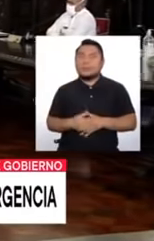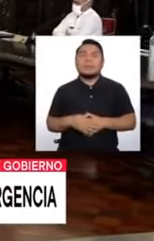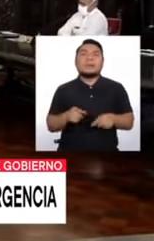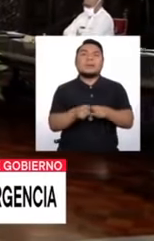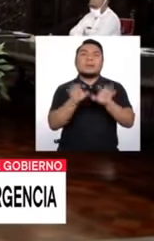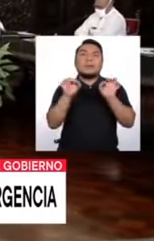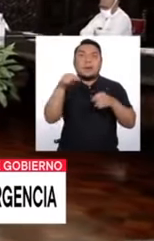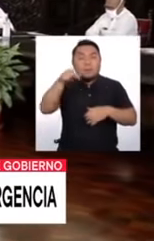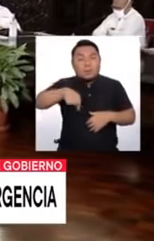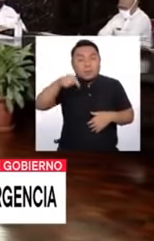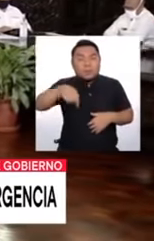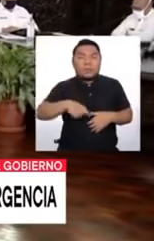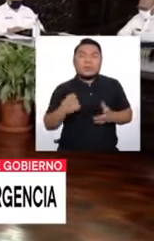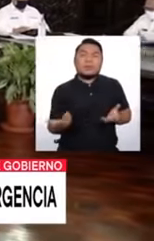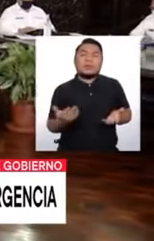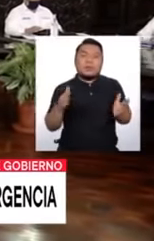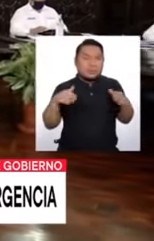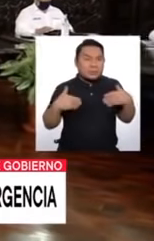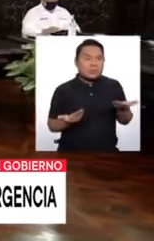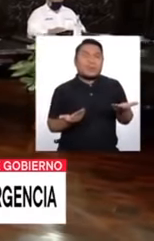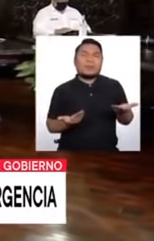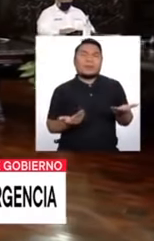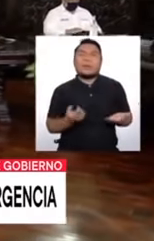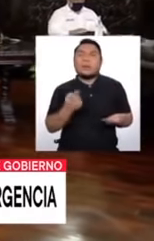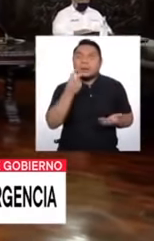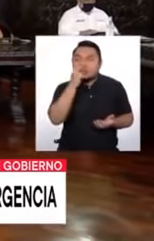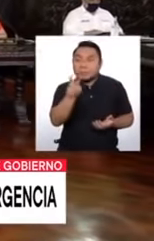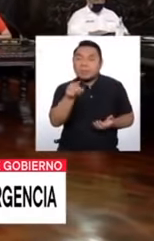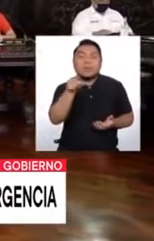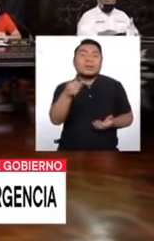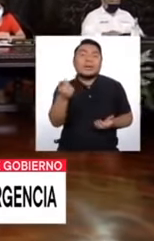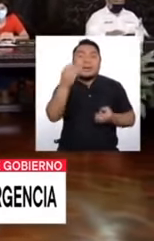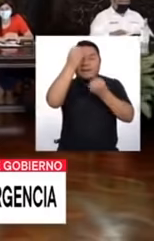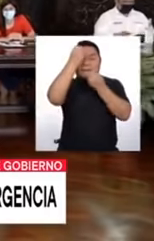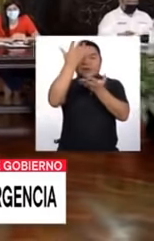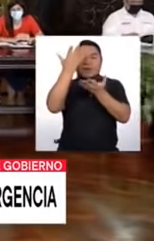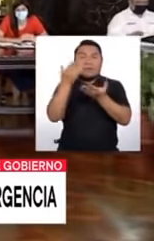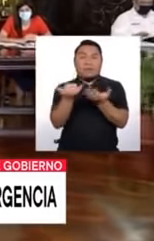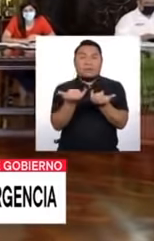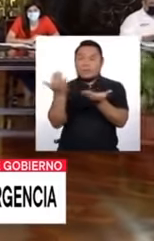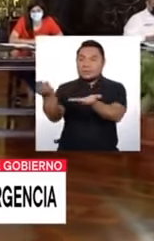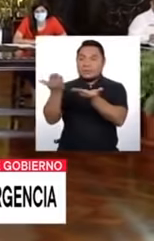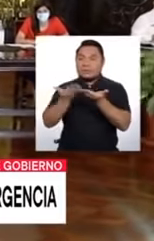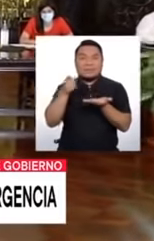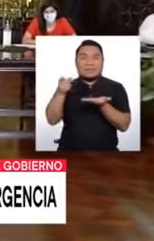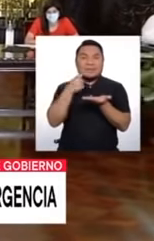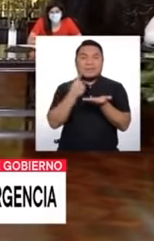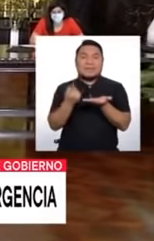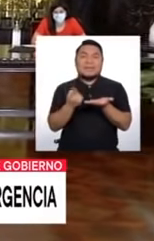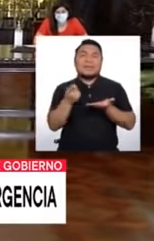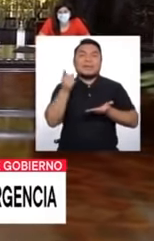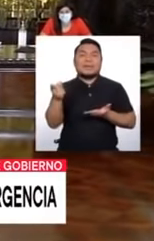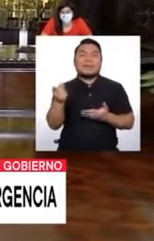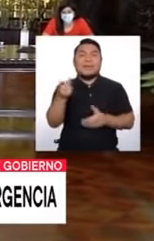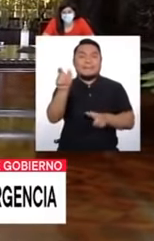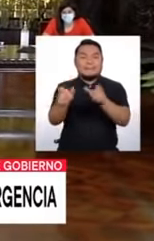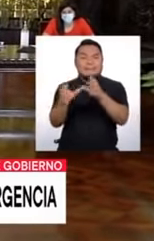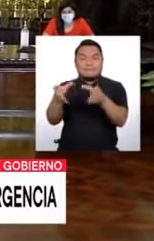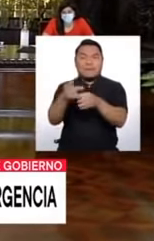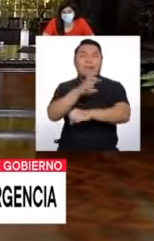y efectivamente hoy día hemos podido apreciar en, el informe que nos dio el